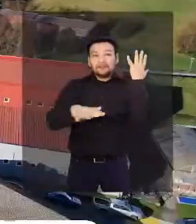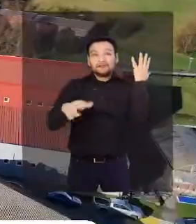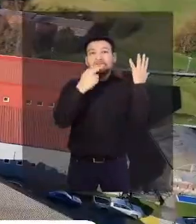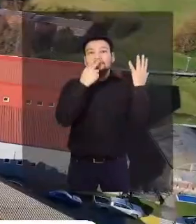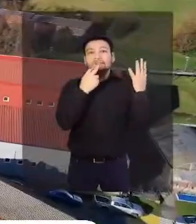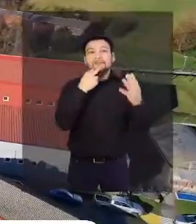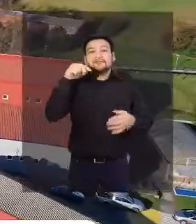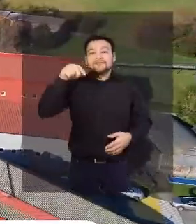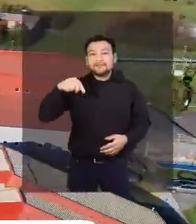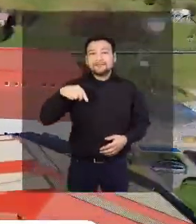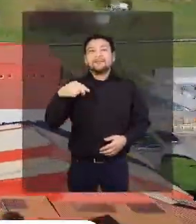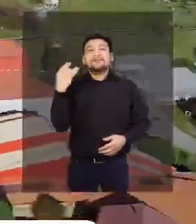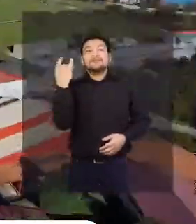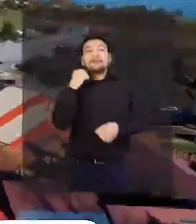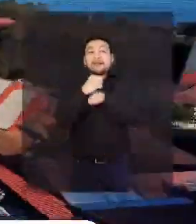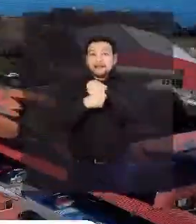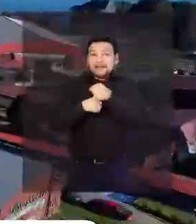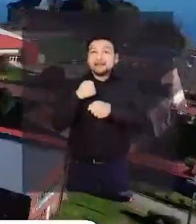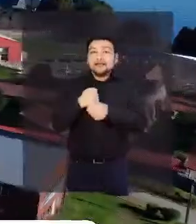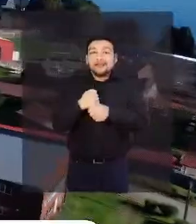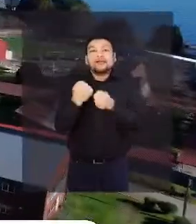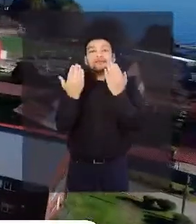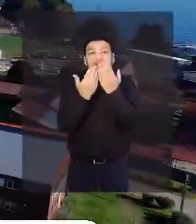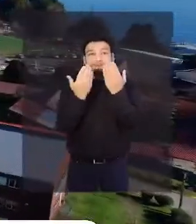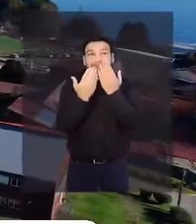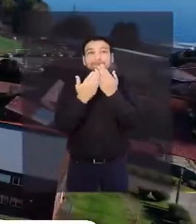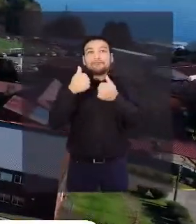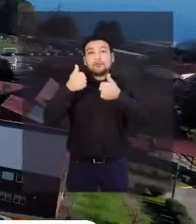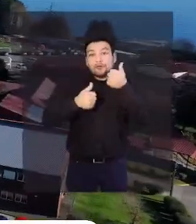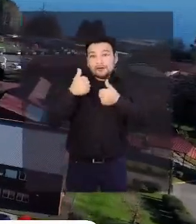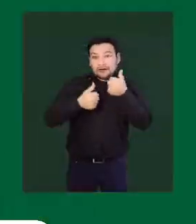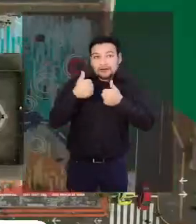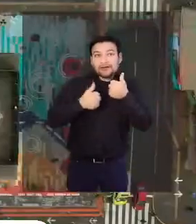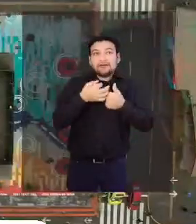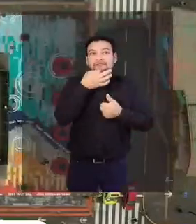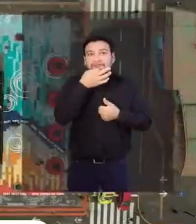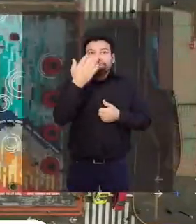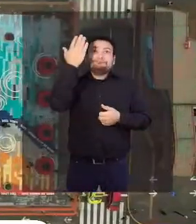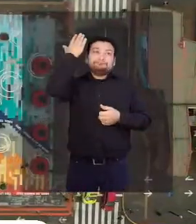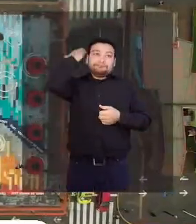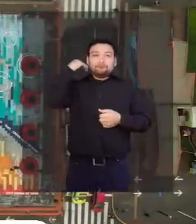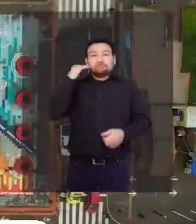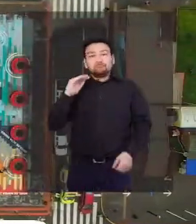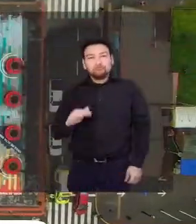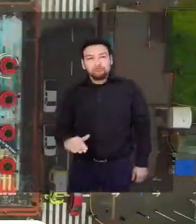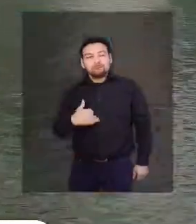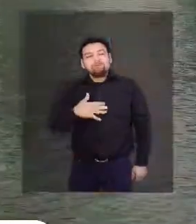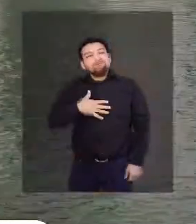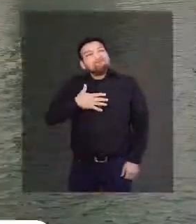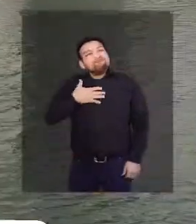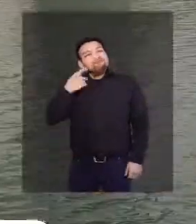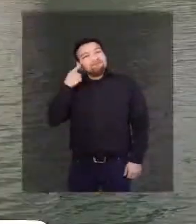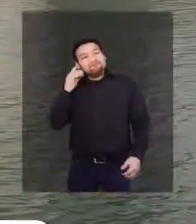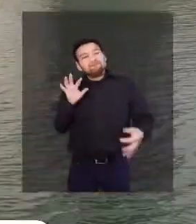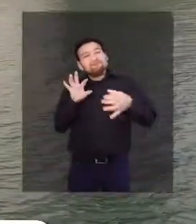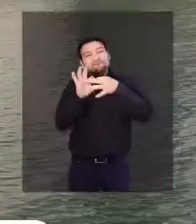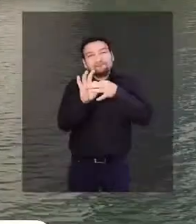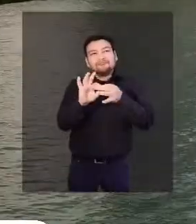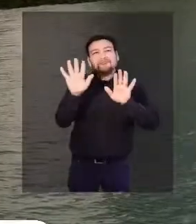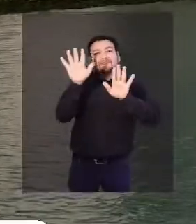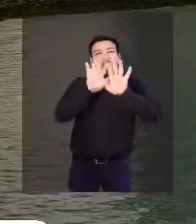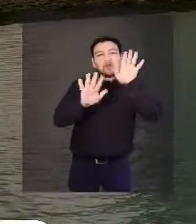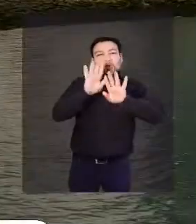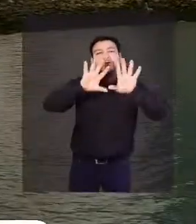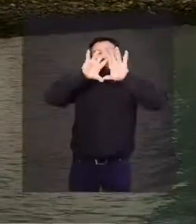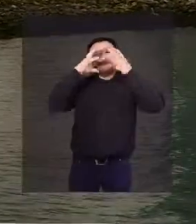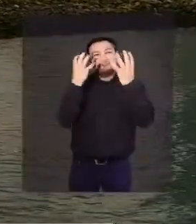las instituciones educativas más destacadas del país. El notable crecimiento de la ciudad de Puerto Montt y la